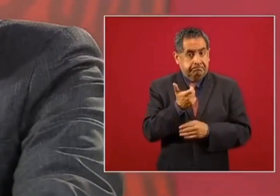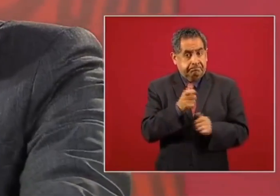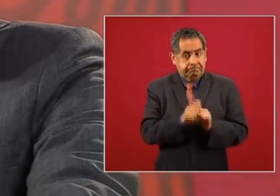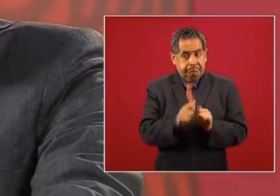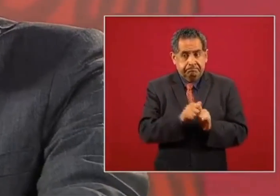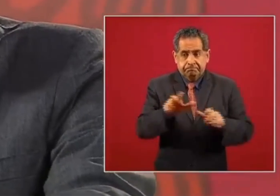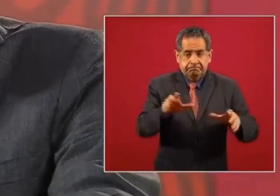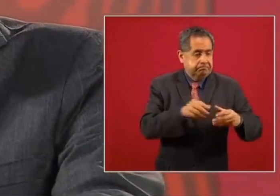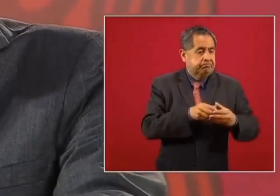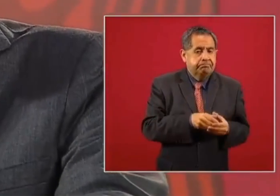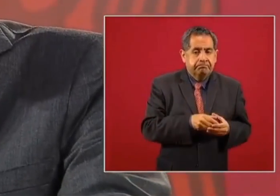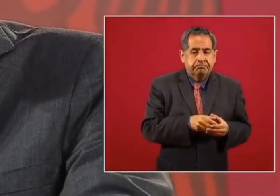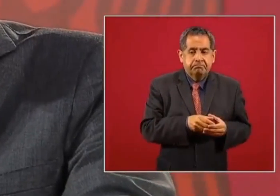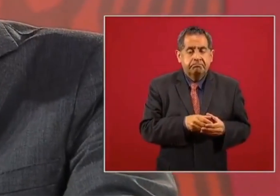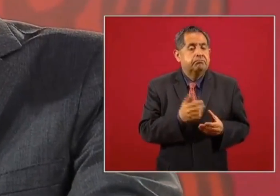y